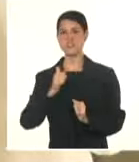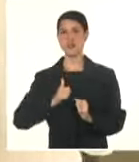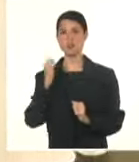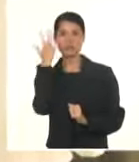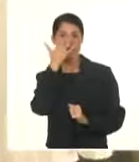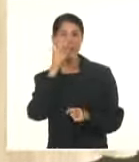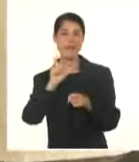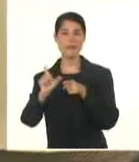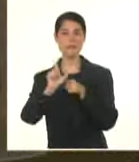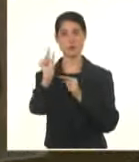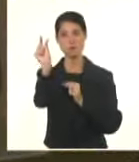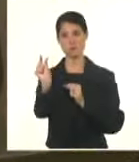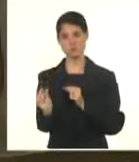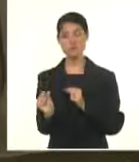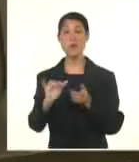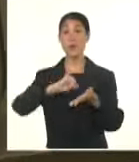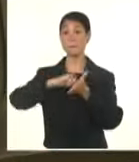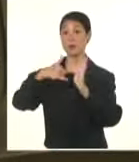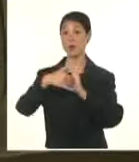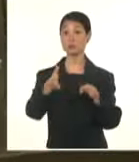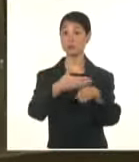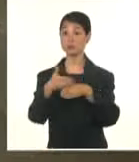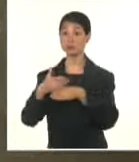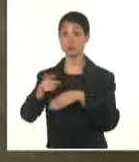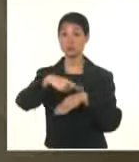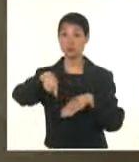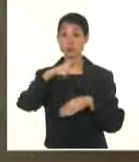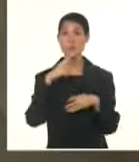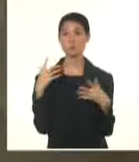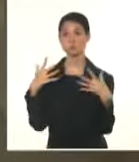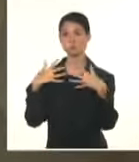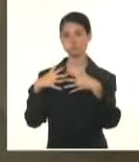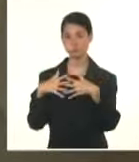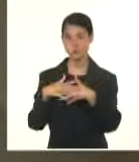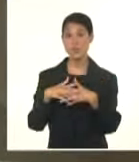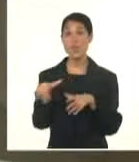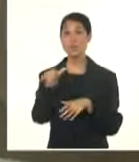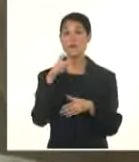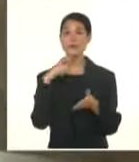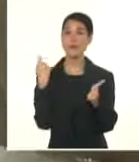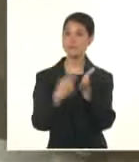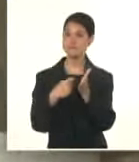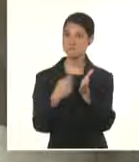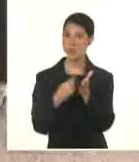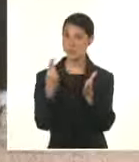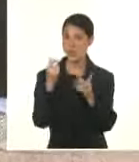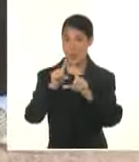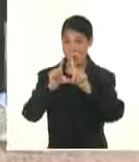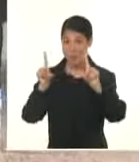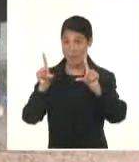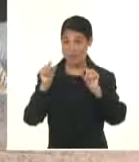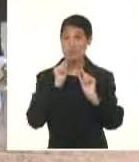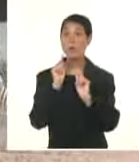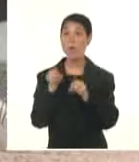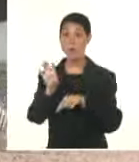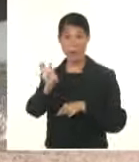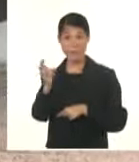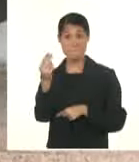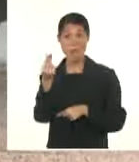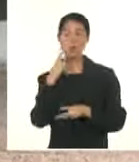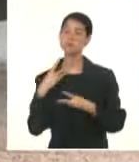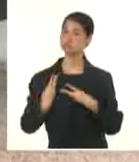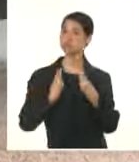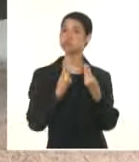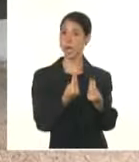fondos del desarrollo local, lo que pueden ser también créditos bancarios a través de la modalidad de fondos aportados por el banco, pero también la modalidad de